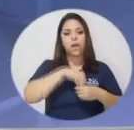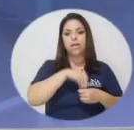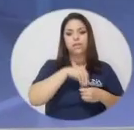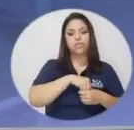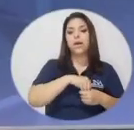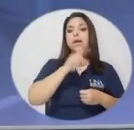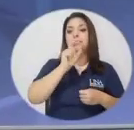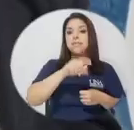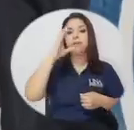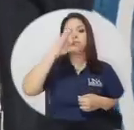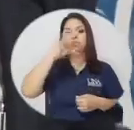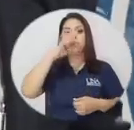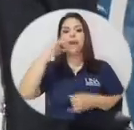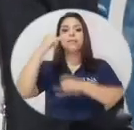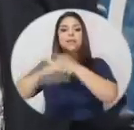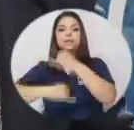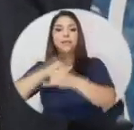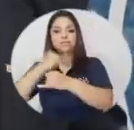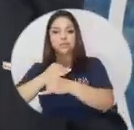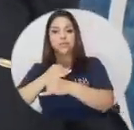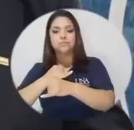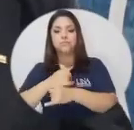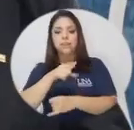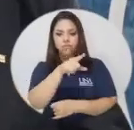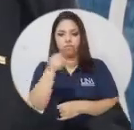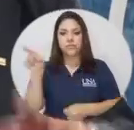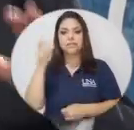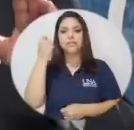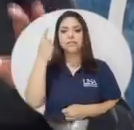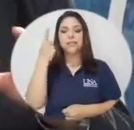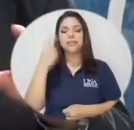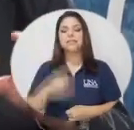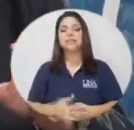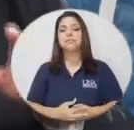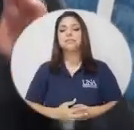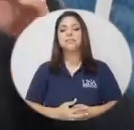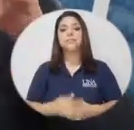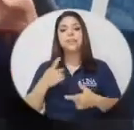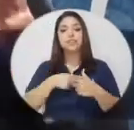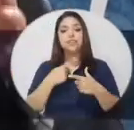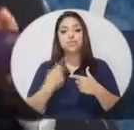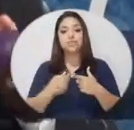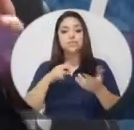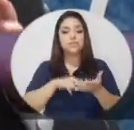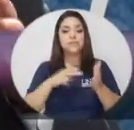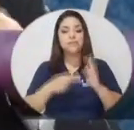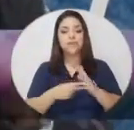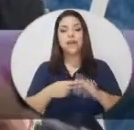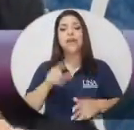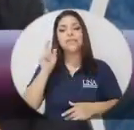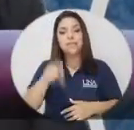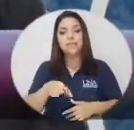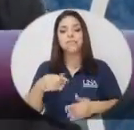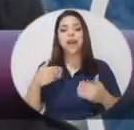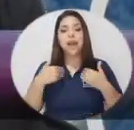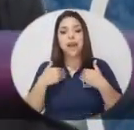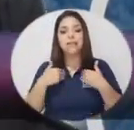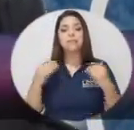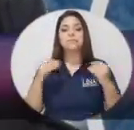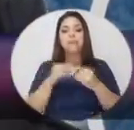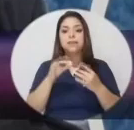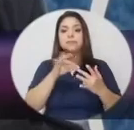el gallo pinto interno, sino en el plano internacional. Eso para que me entienda la gente. Entonces, eso significa que tenemos que tener